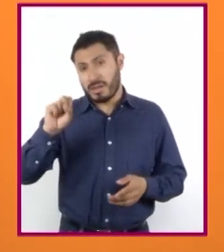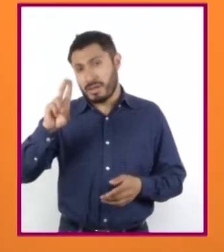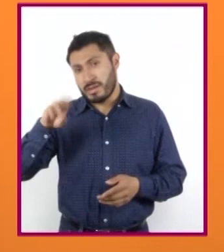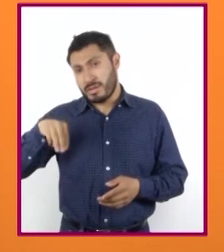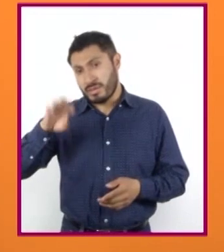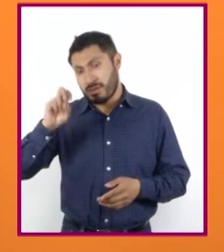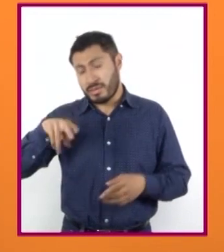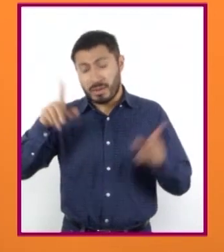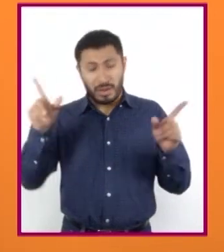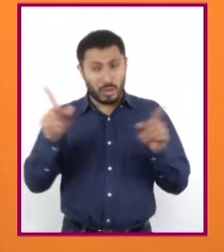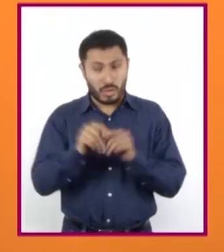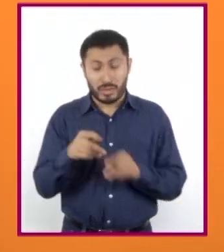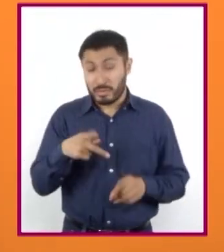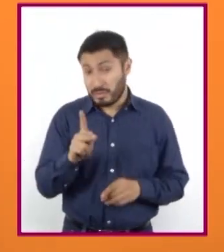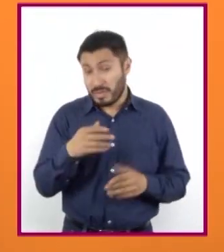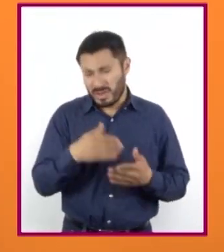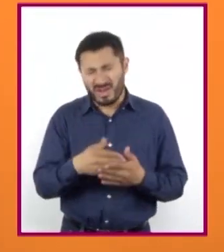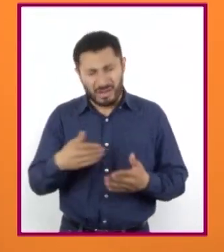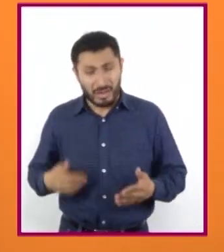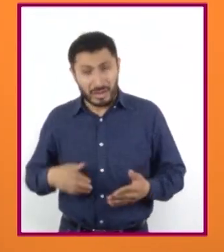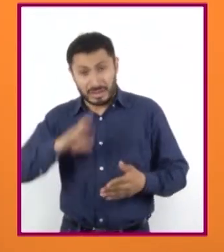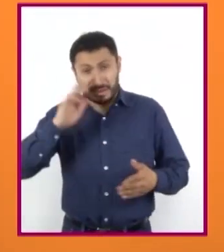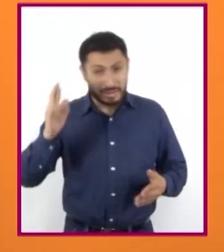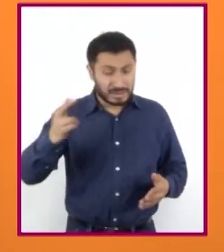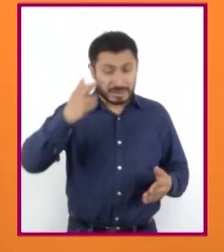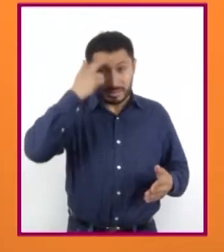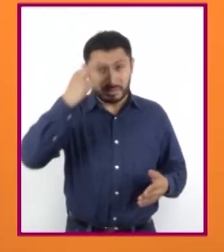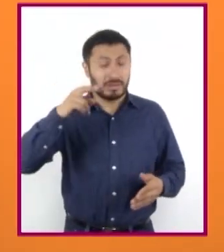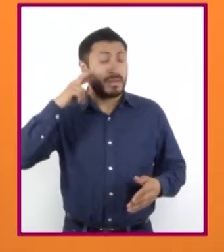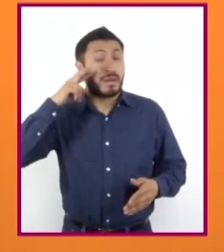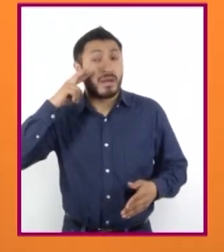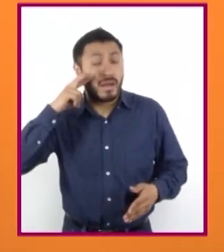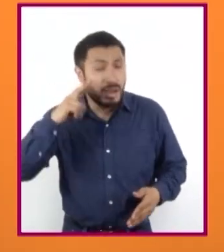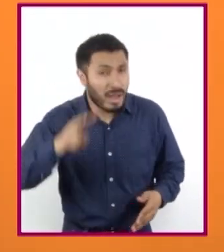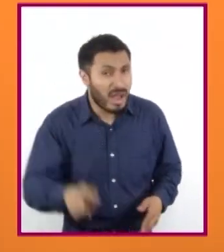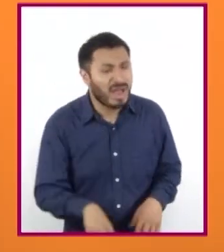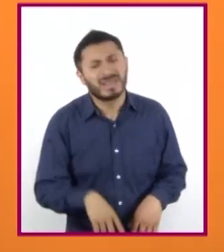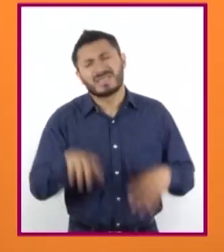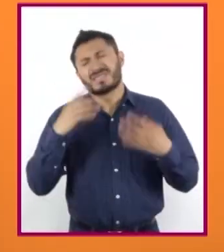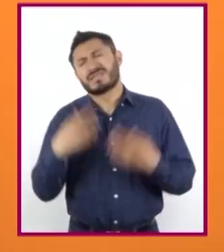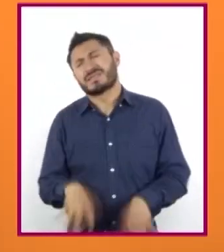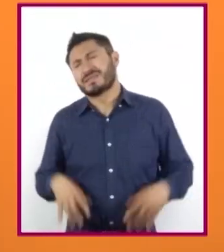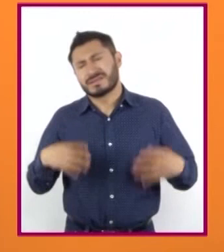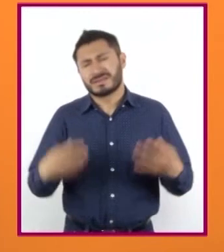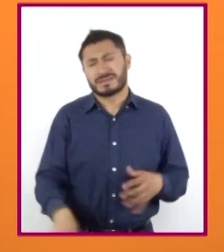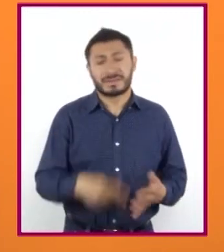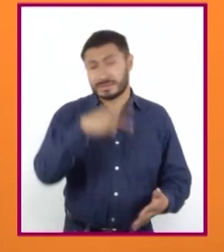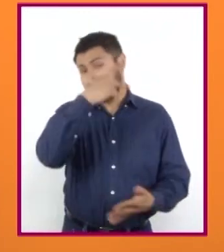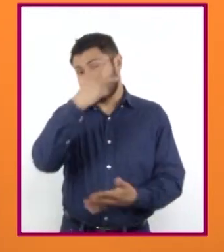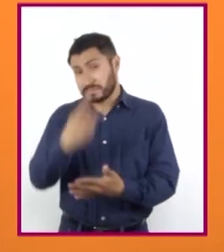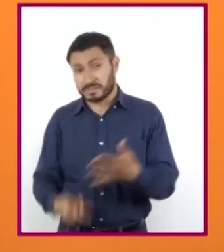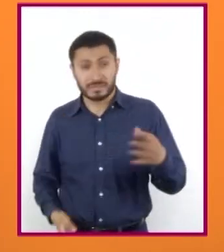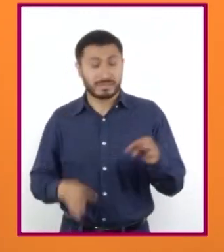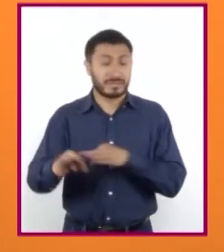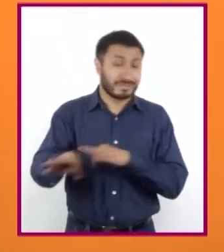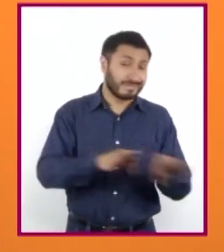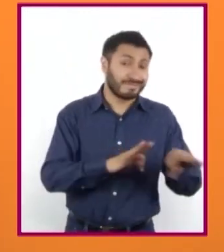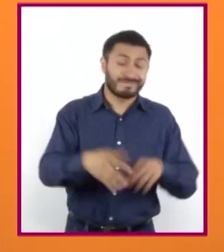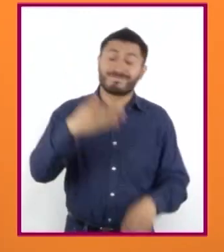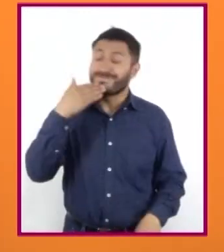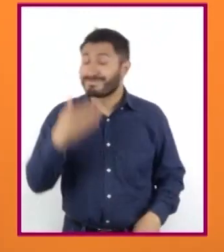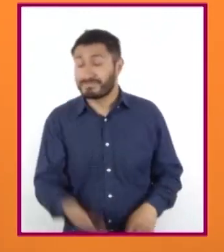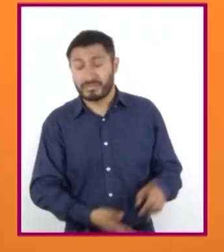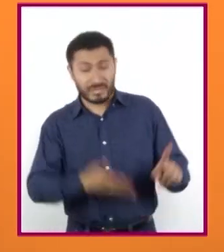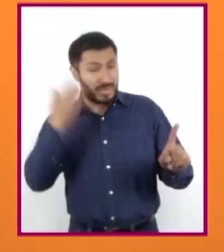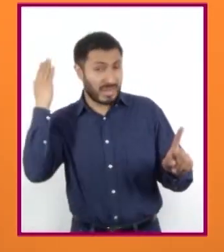antes de continuar, es importante que veamos la etapa de planificación del trabajo, con la